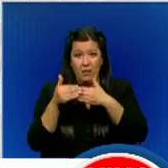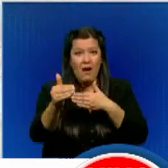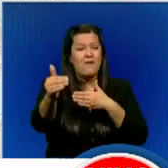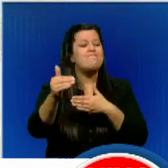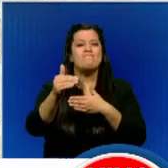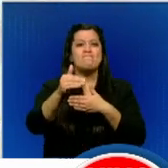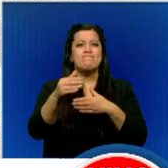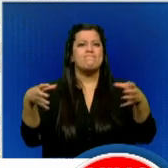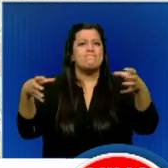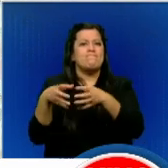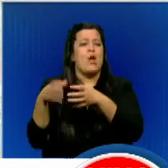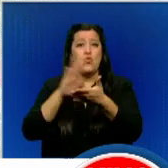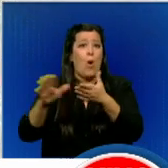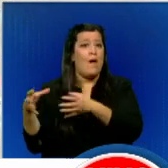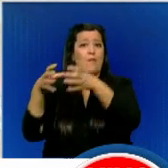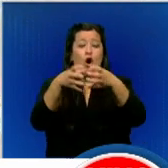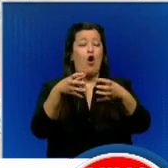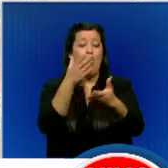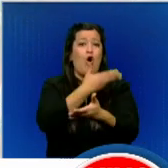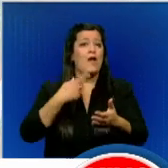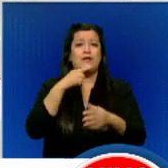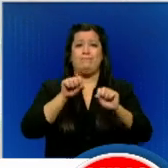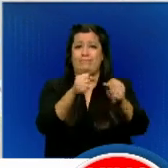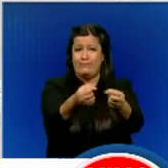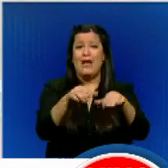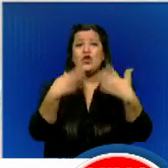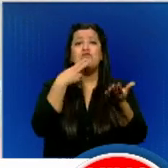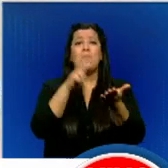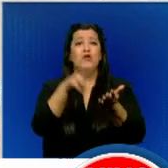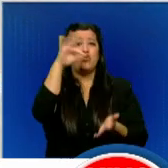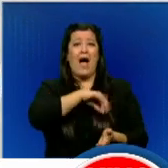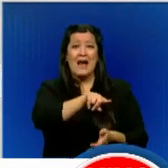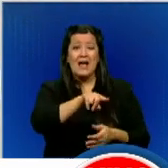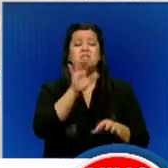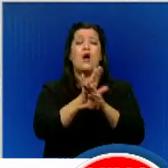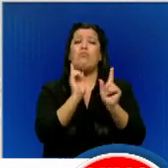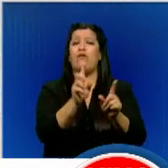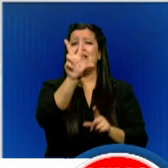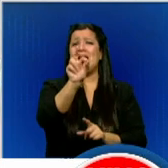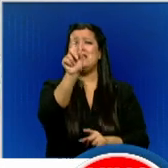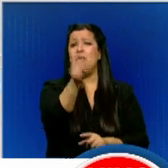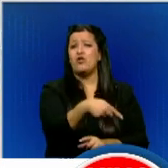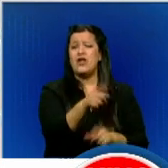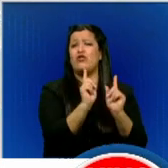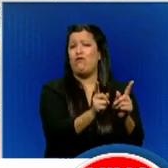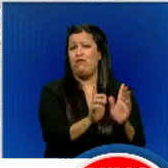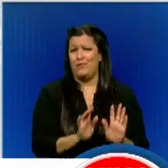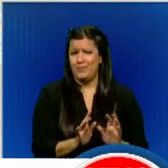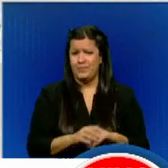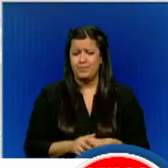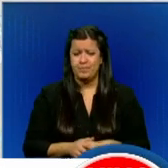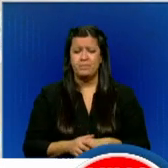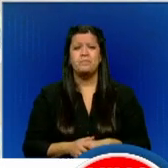o sea que quedó impuesto a las ganancias de sociedades en el 30% ahora bien